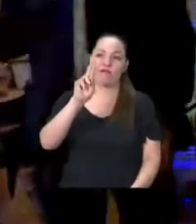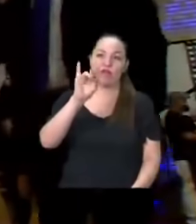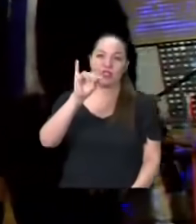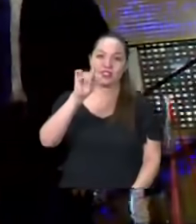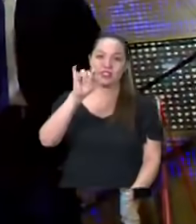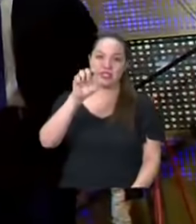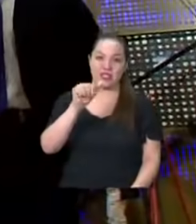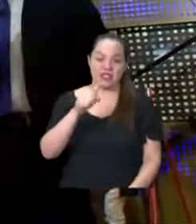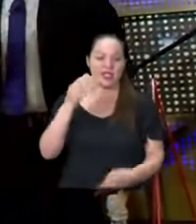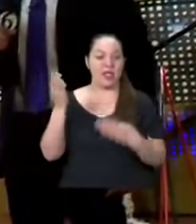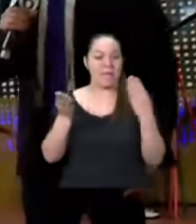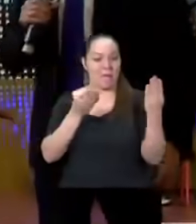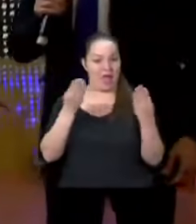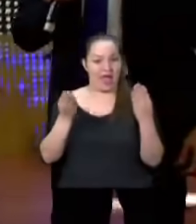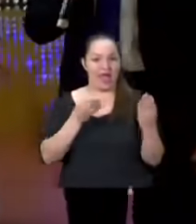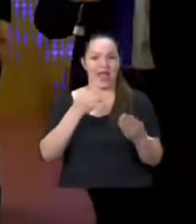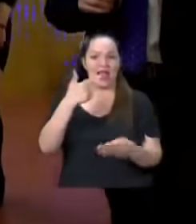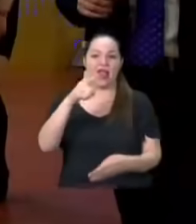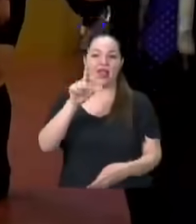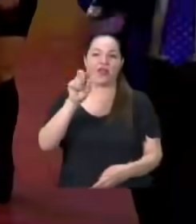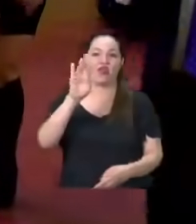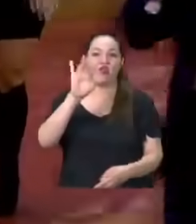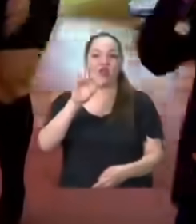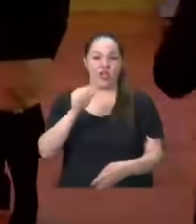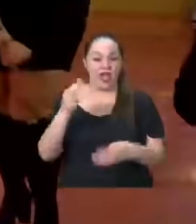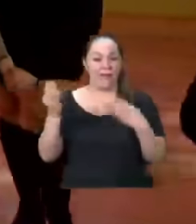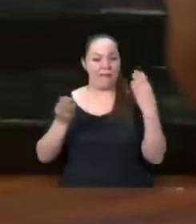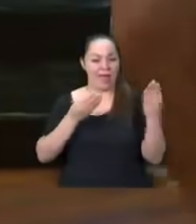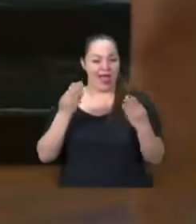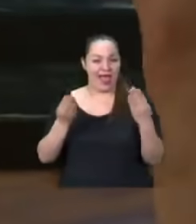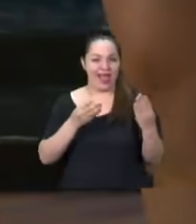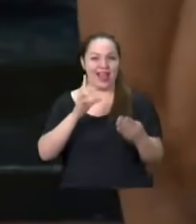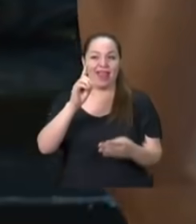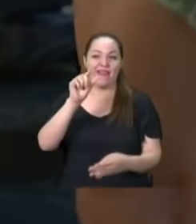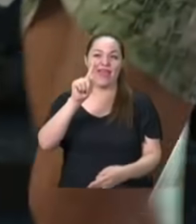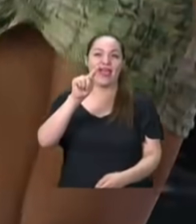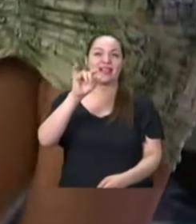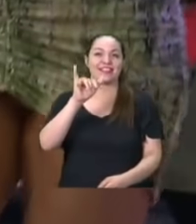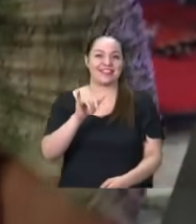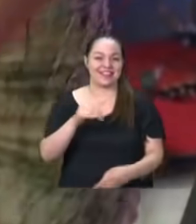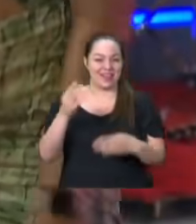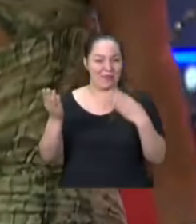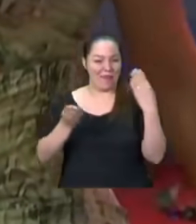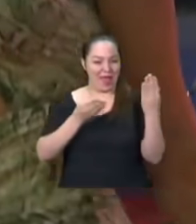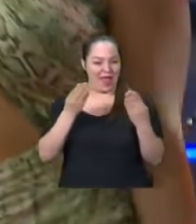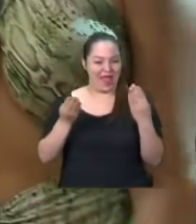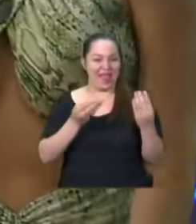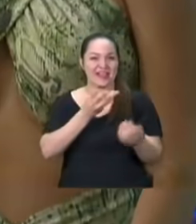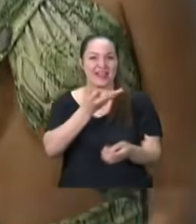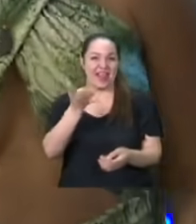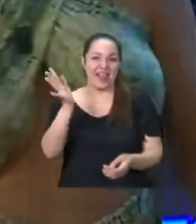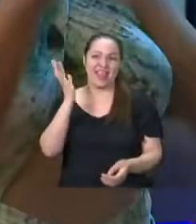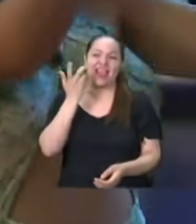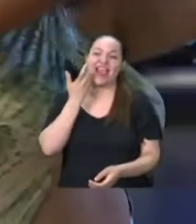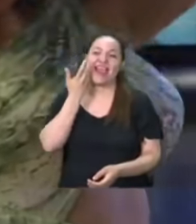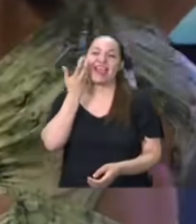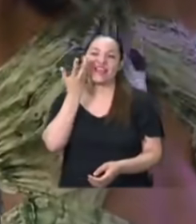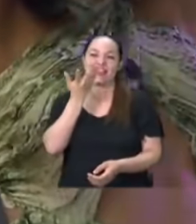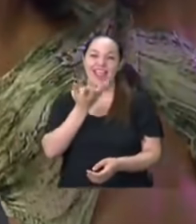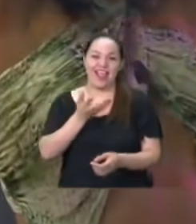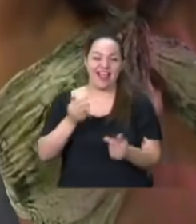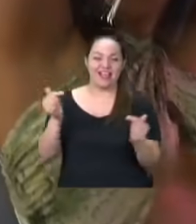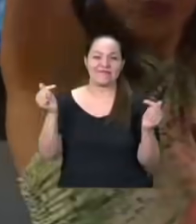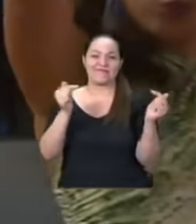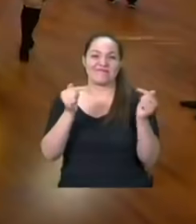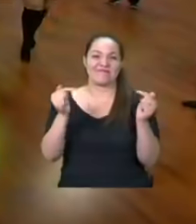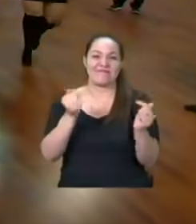Duro Gloria, duro Nancy. Ella lo que quiere, ella lo que quiere, ella lo que quiere, que le den la